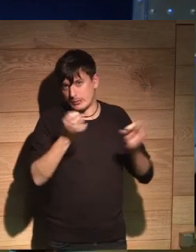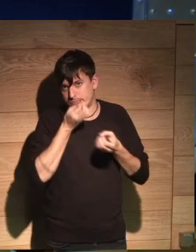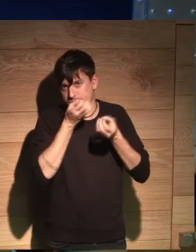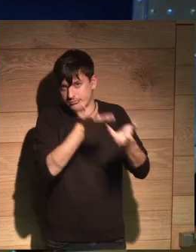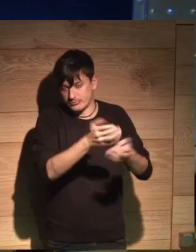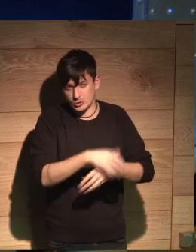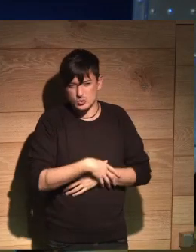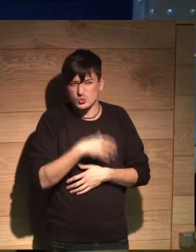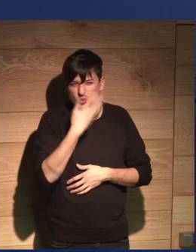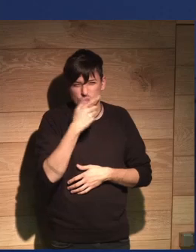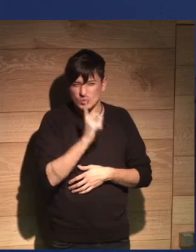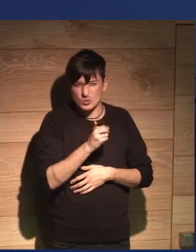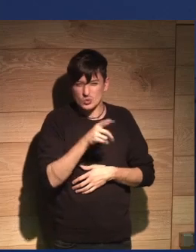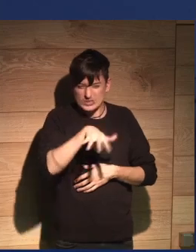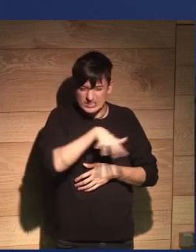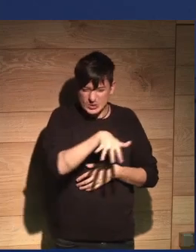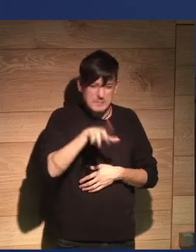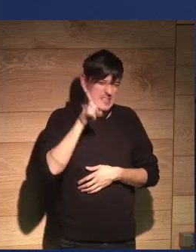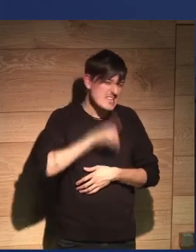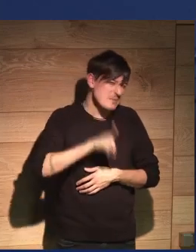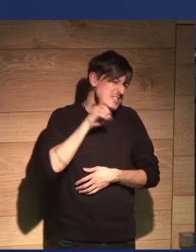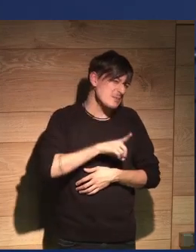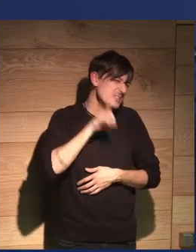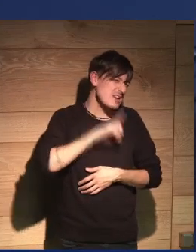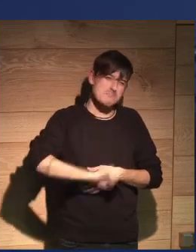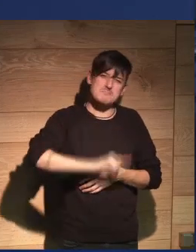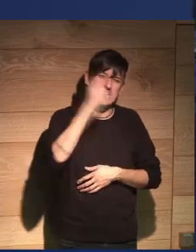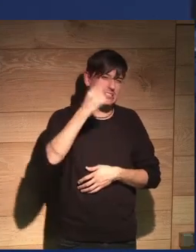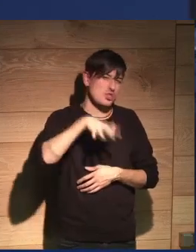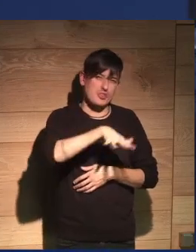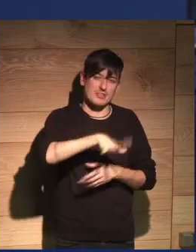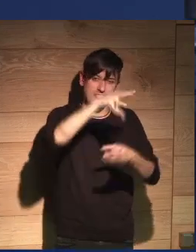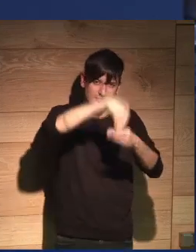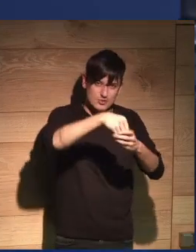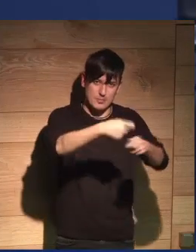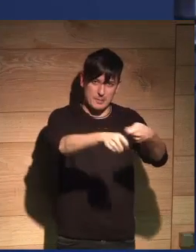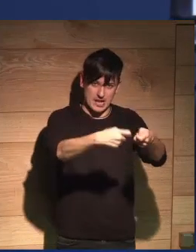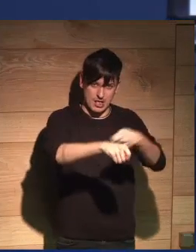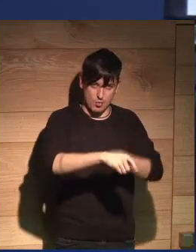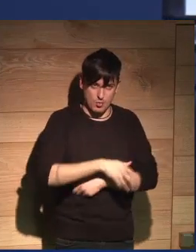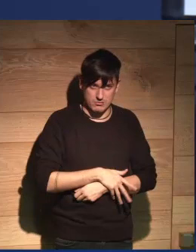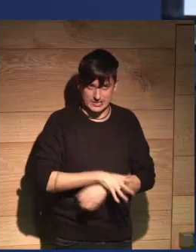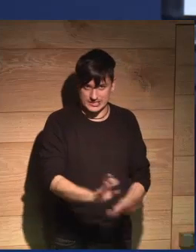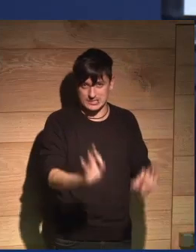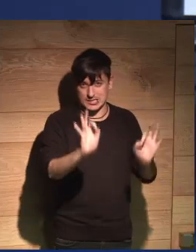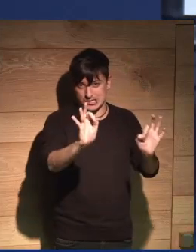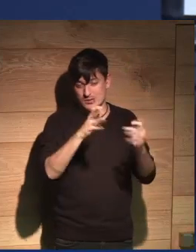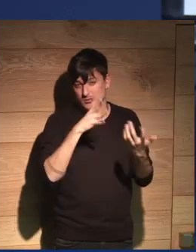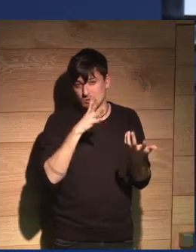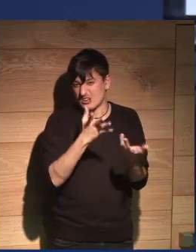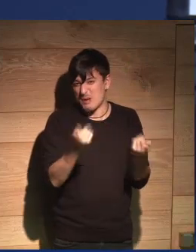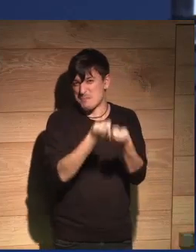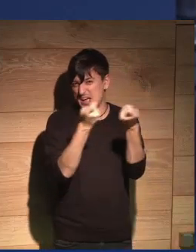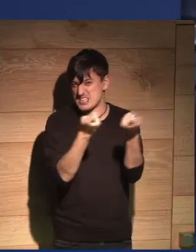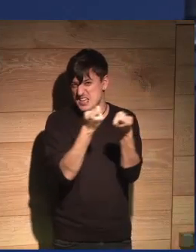¿vale? No conozco un sitio donde existan más mentiras que en un supermercado, ¿vale? Y es así. ¿Por qué? Por las